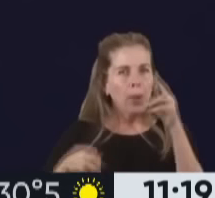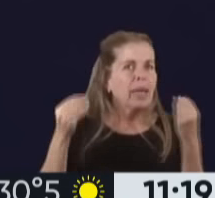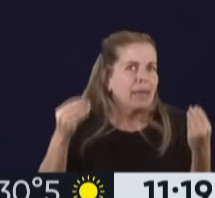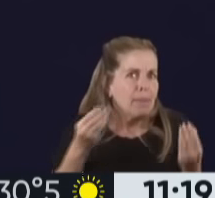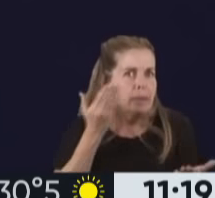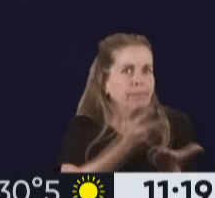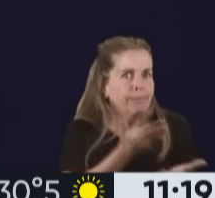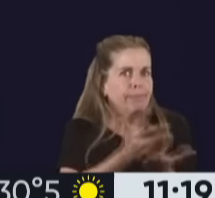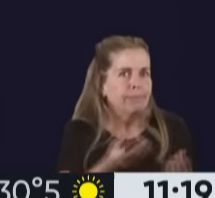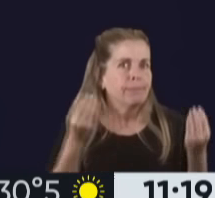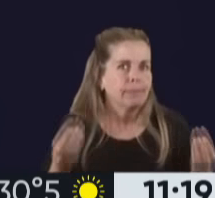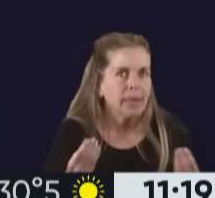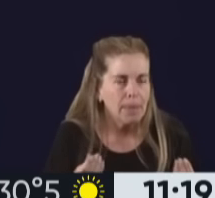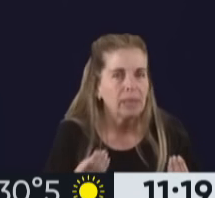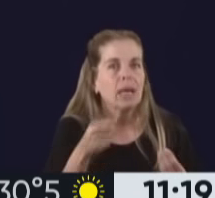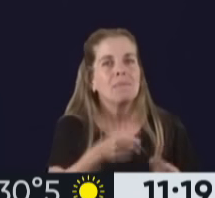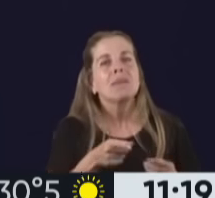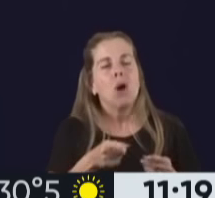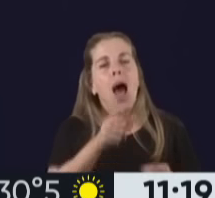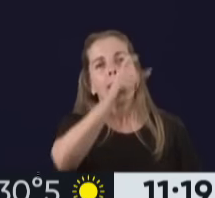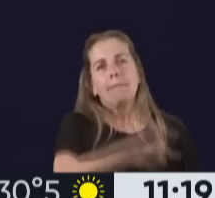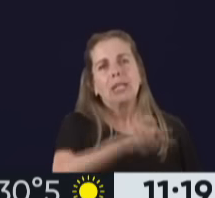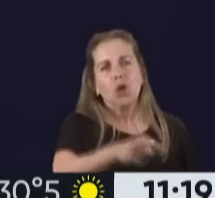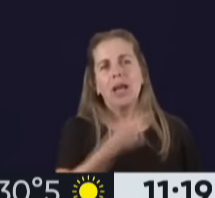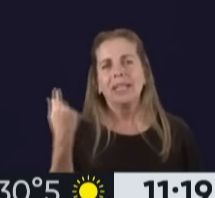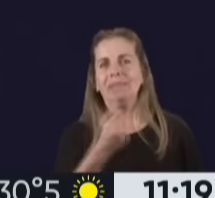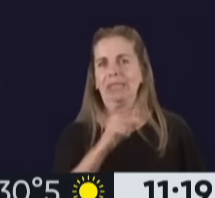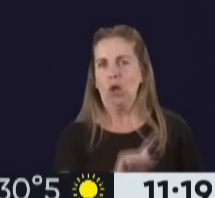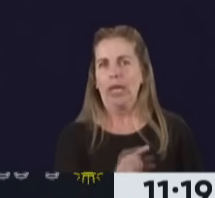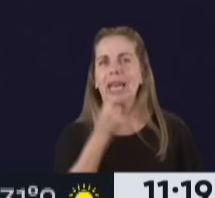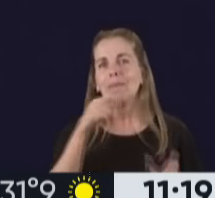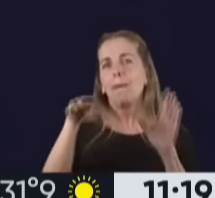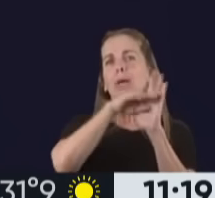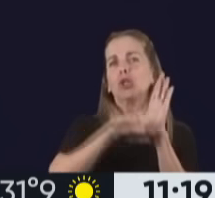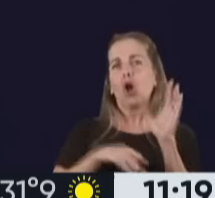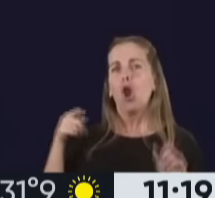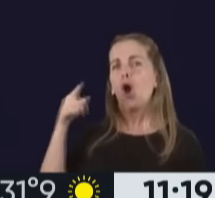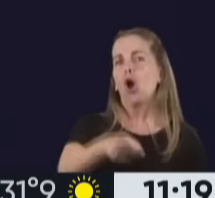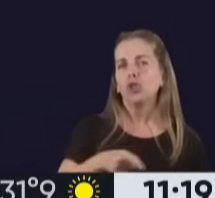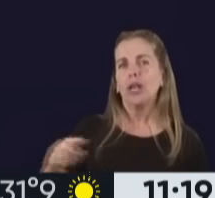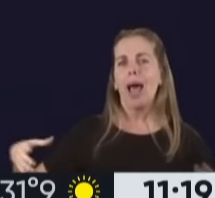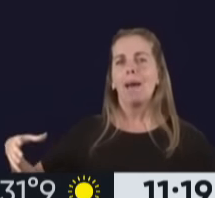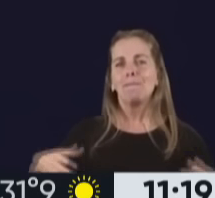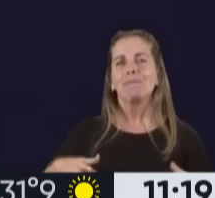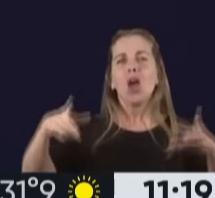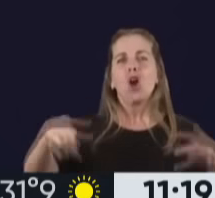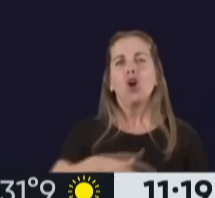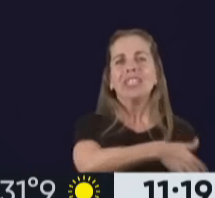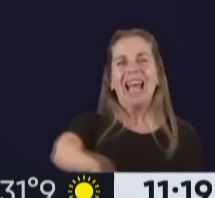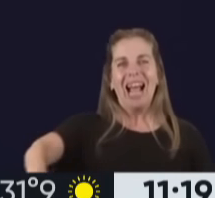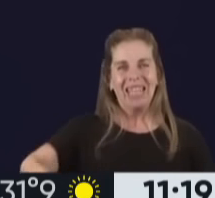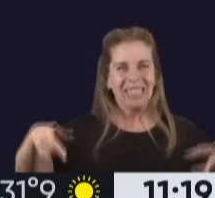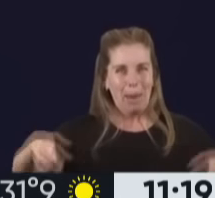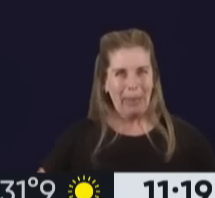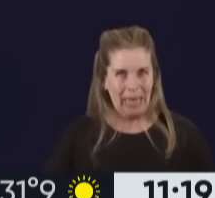prohibir el protocolo antipiquetes. Estar en contra del protocolo antipiquetes es estar en contra de la ley y del orden en la República